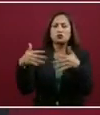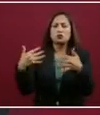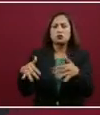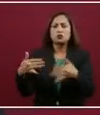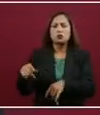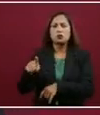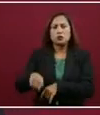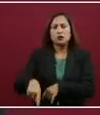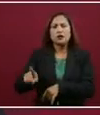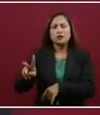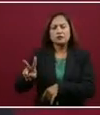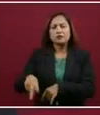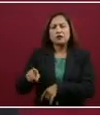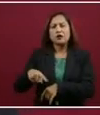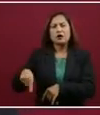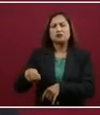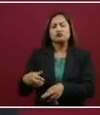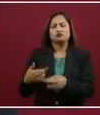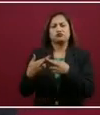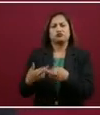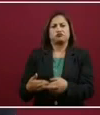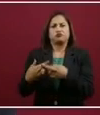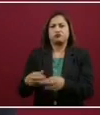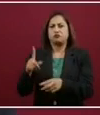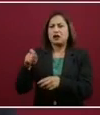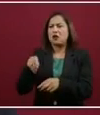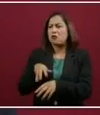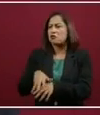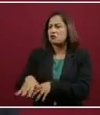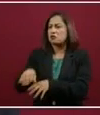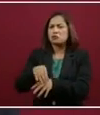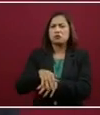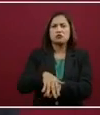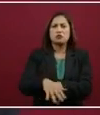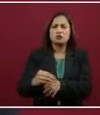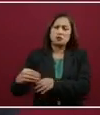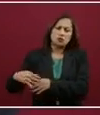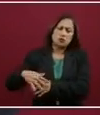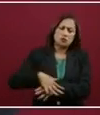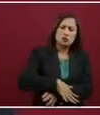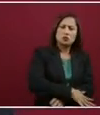abastecen de agua el bosque de Chapultepec.